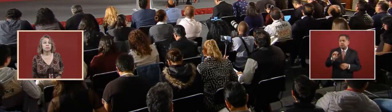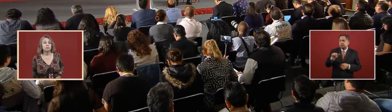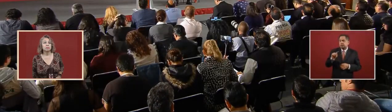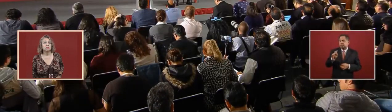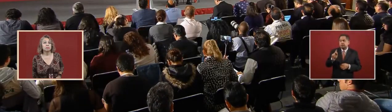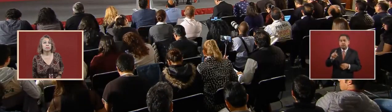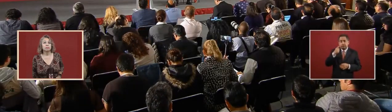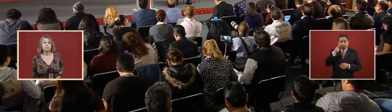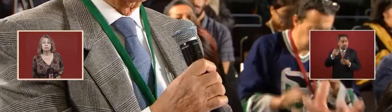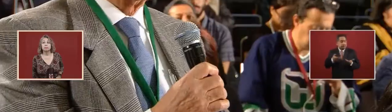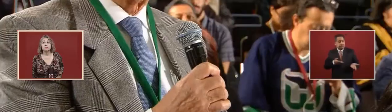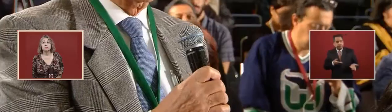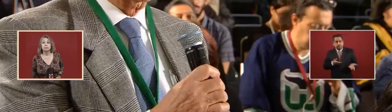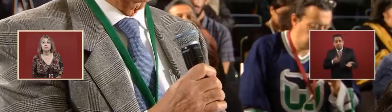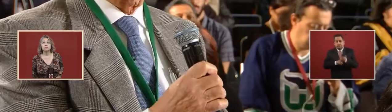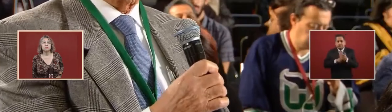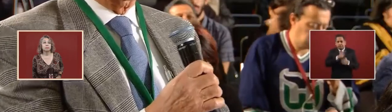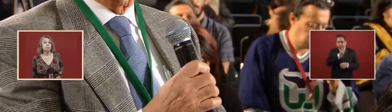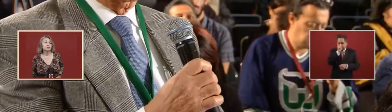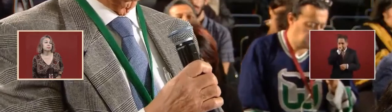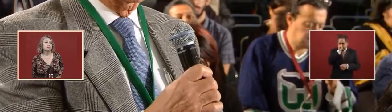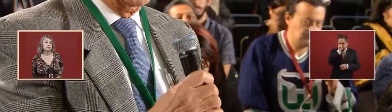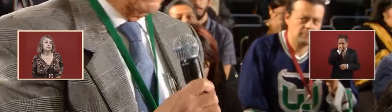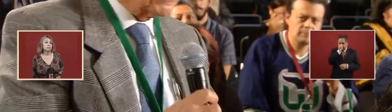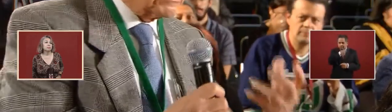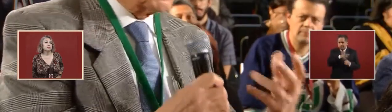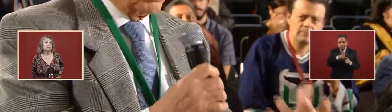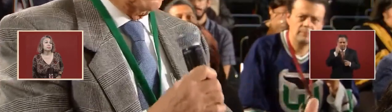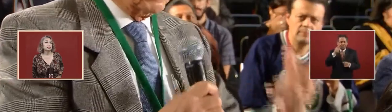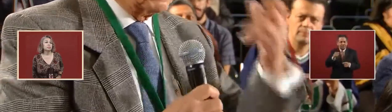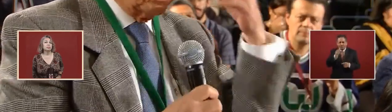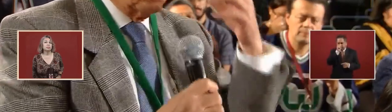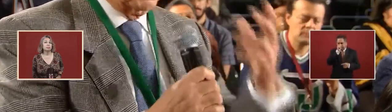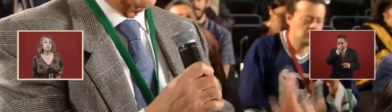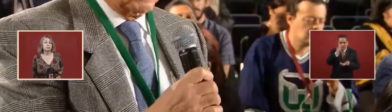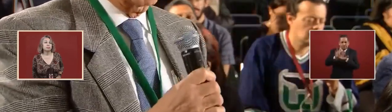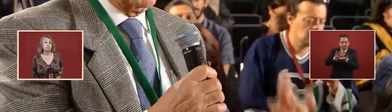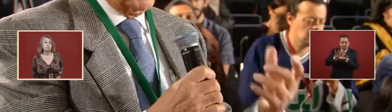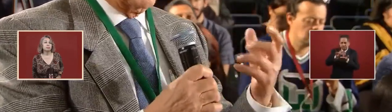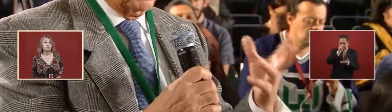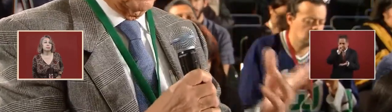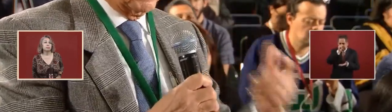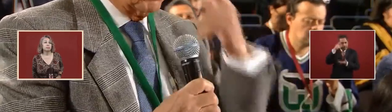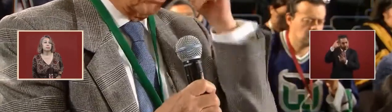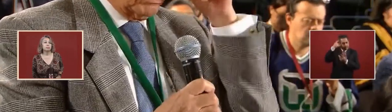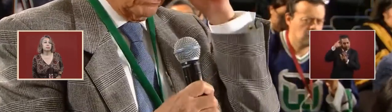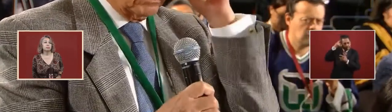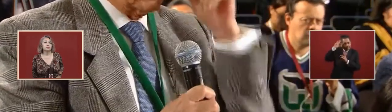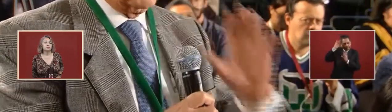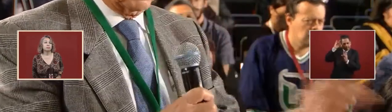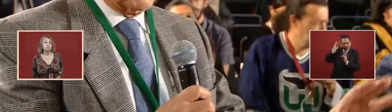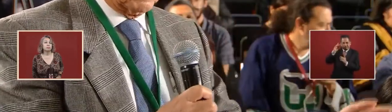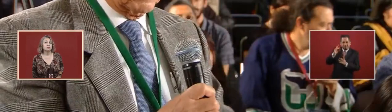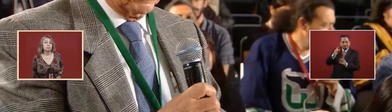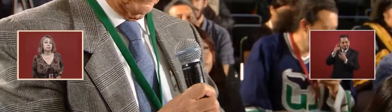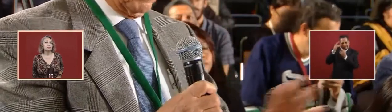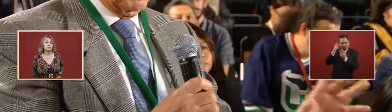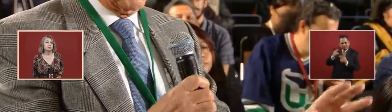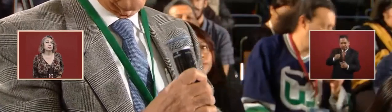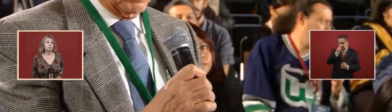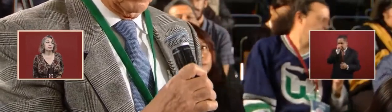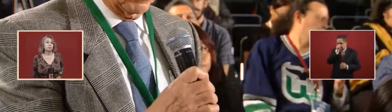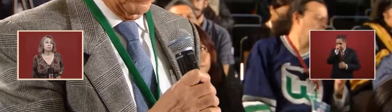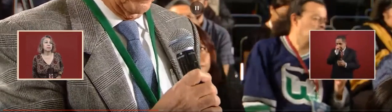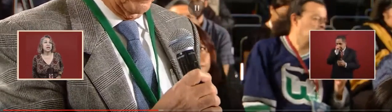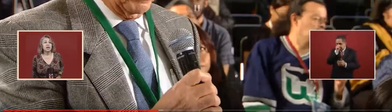me decían, mire, ellos están con la mona. Y dije, ¿qué es la mona? Es resistol que les diluye el cerebro, que hace la neurona trizas y la